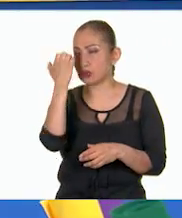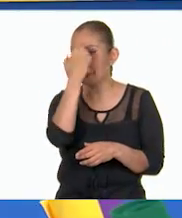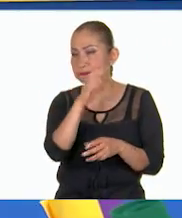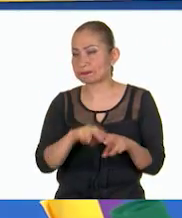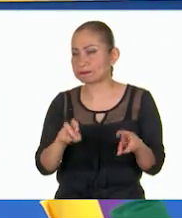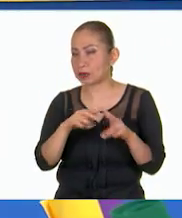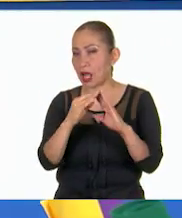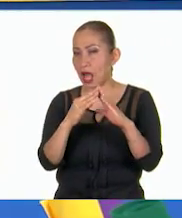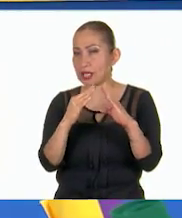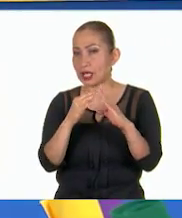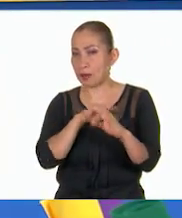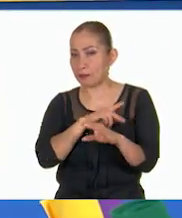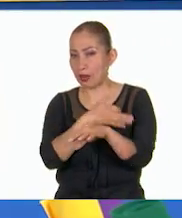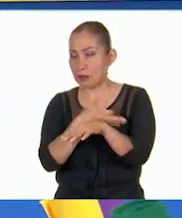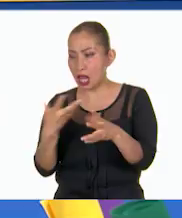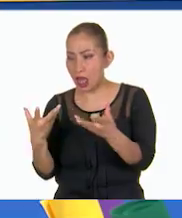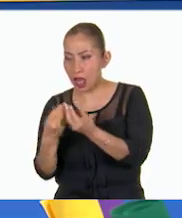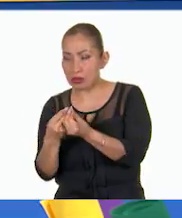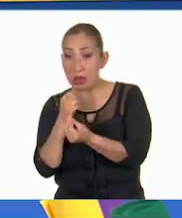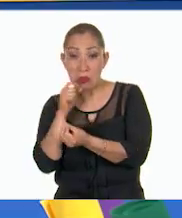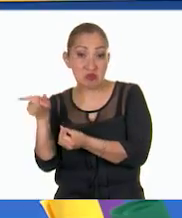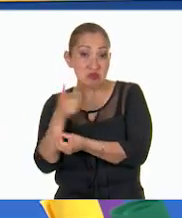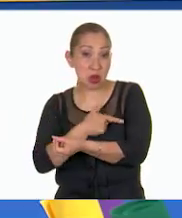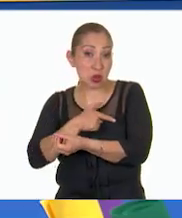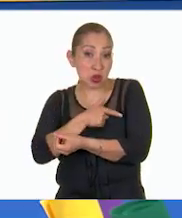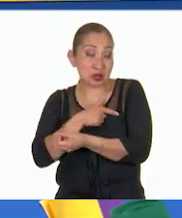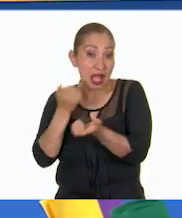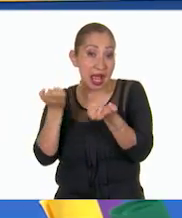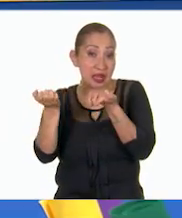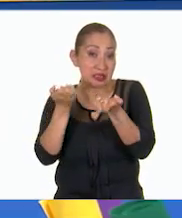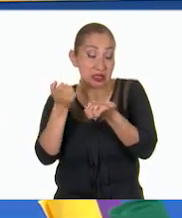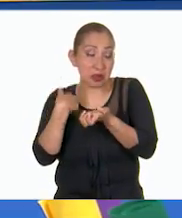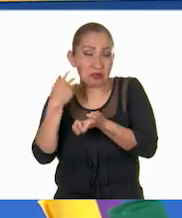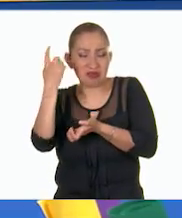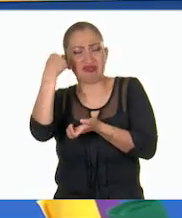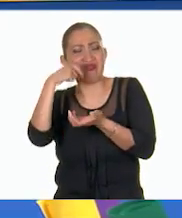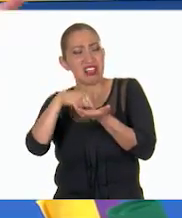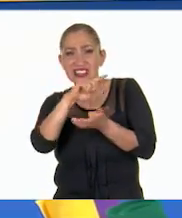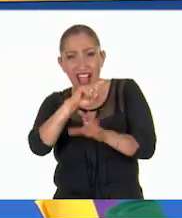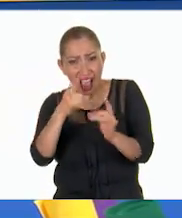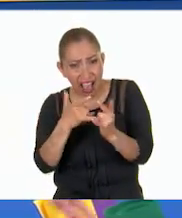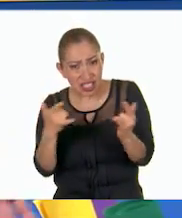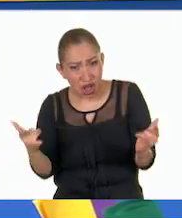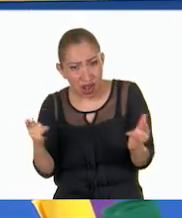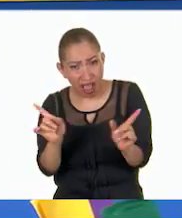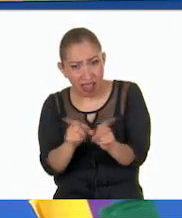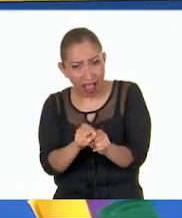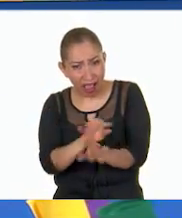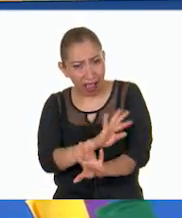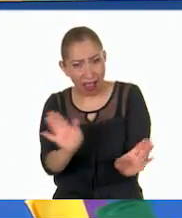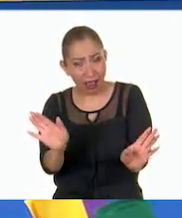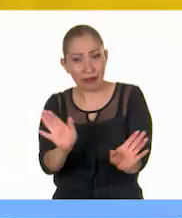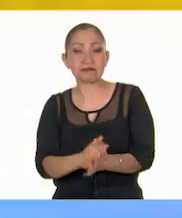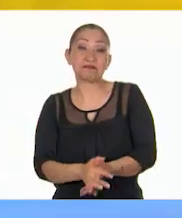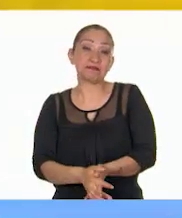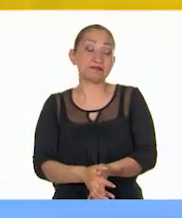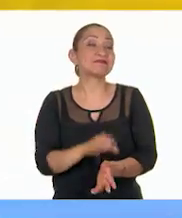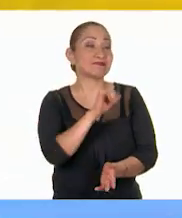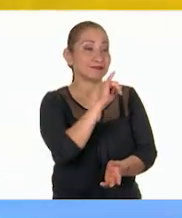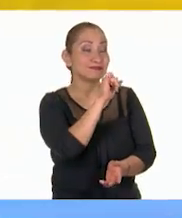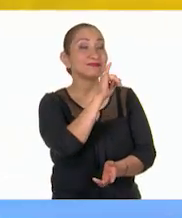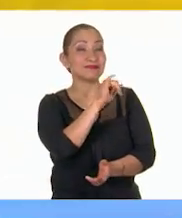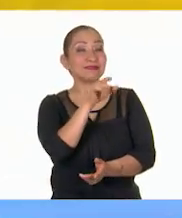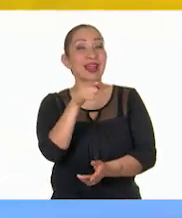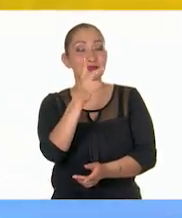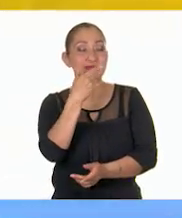cuento en casa con mi familia. Creo que también puede gustarles el ejercicio y también se preguntarán si esa es toda la extensión del cuento. Sí, María,